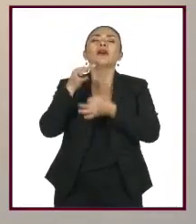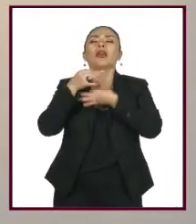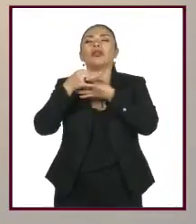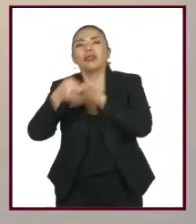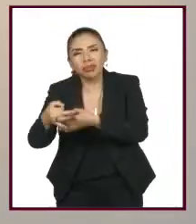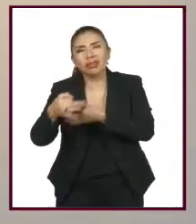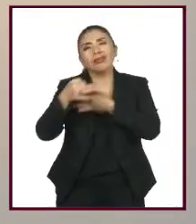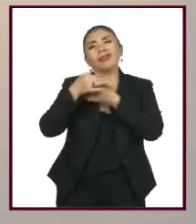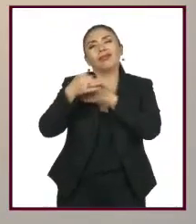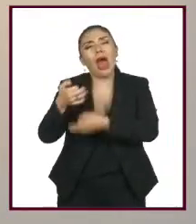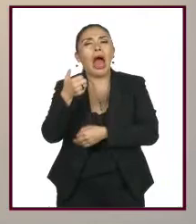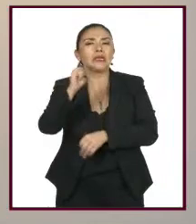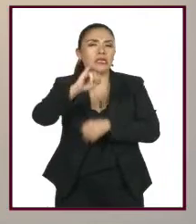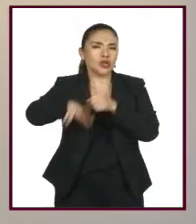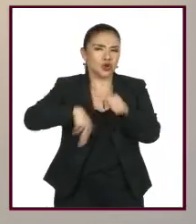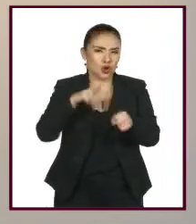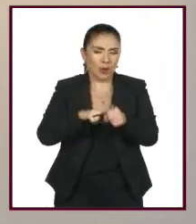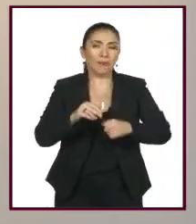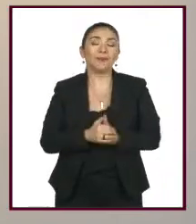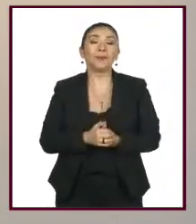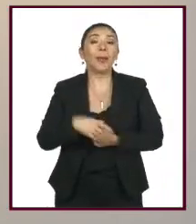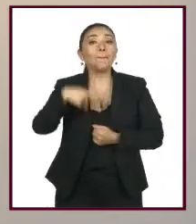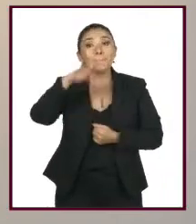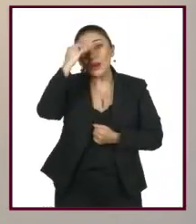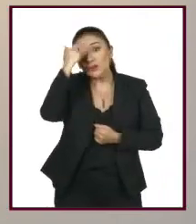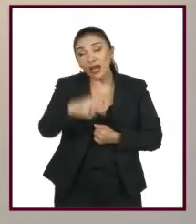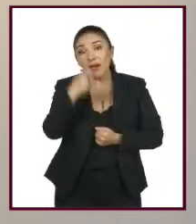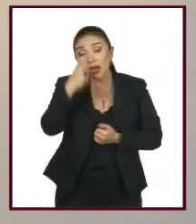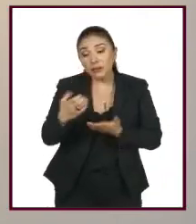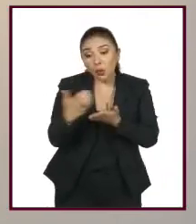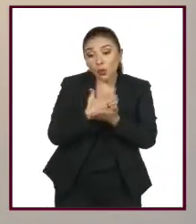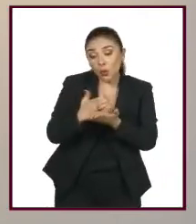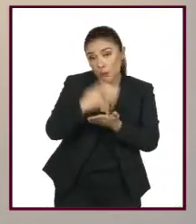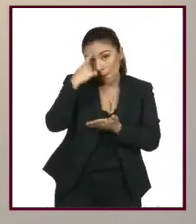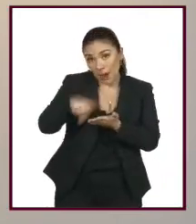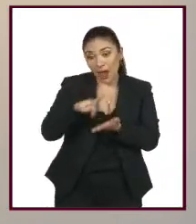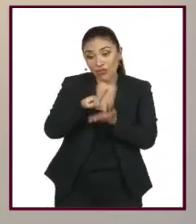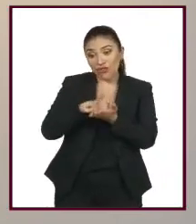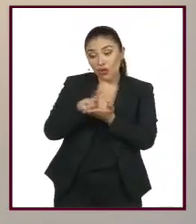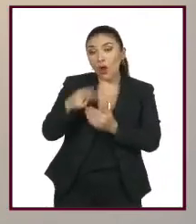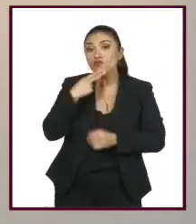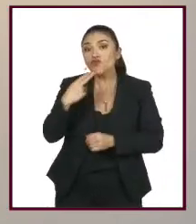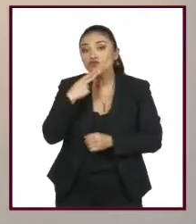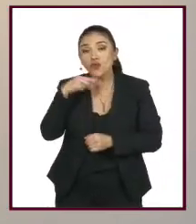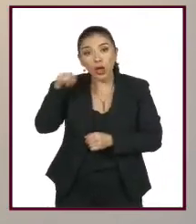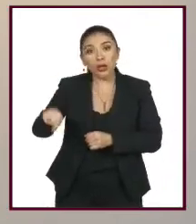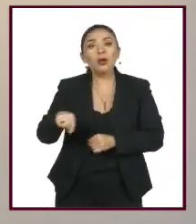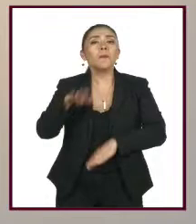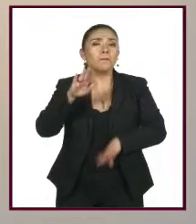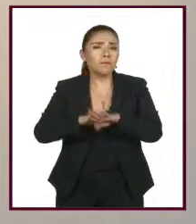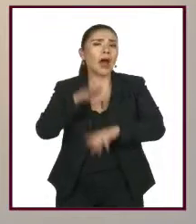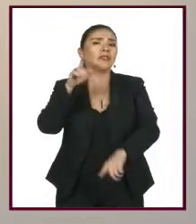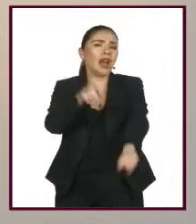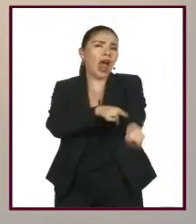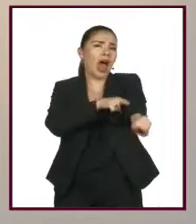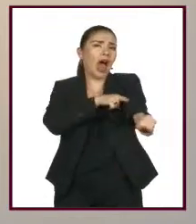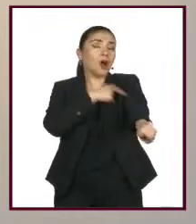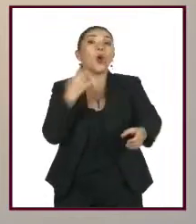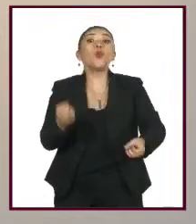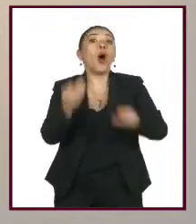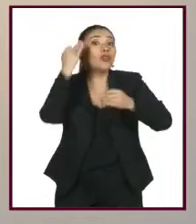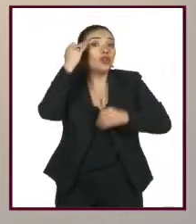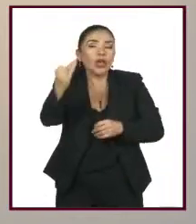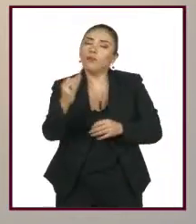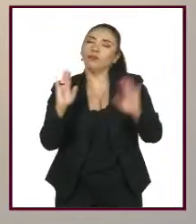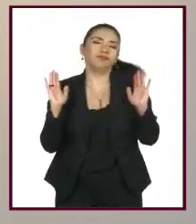tratamientos. Sin embargo, también saber que los tratamientos para el consumo de sustancias son muy prolongados, no hay un tiempo específico,